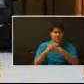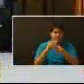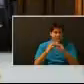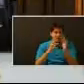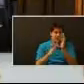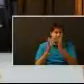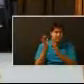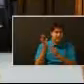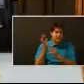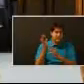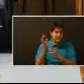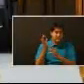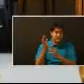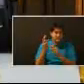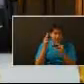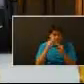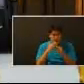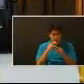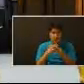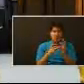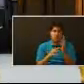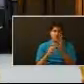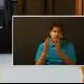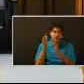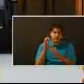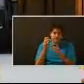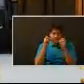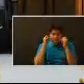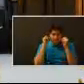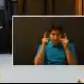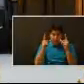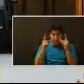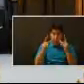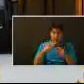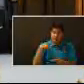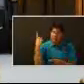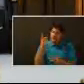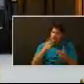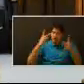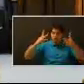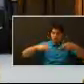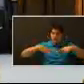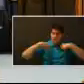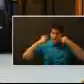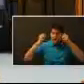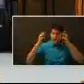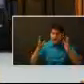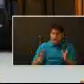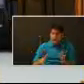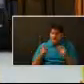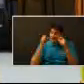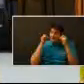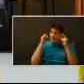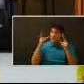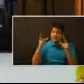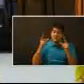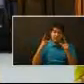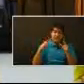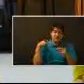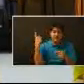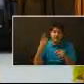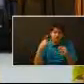de Jesús, en el nombre de Jesús, despiértense los valientes, despiértense